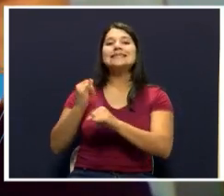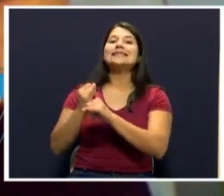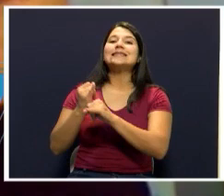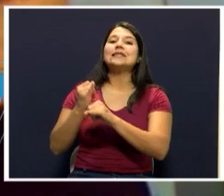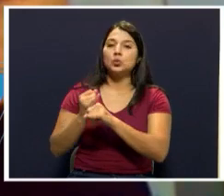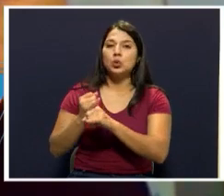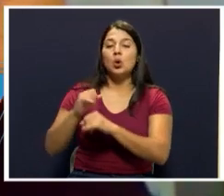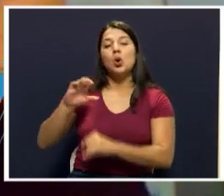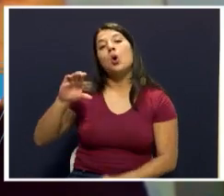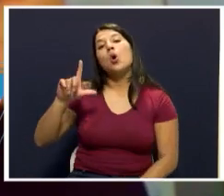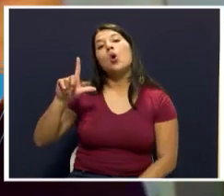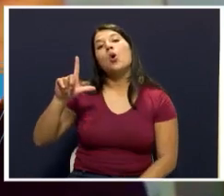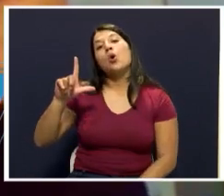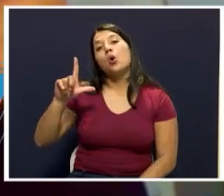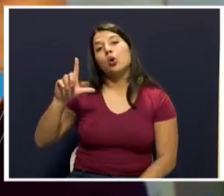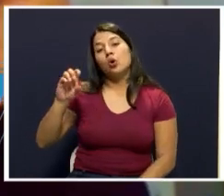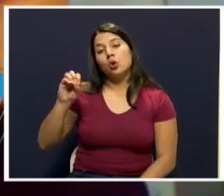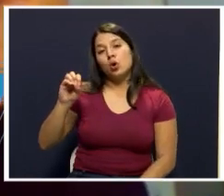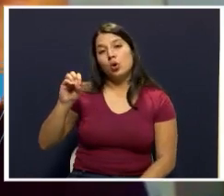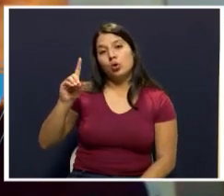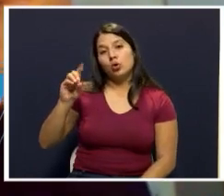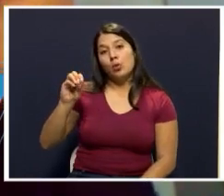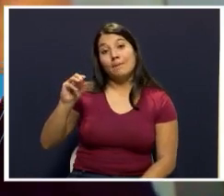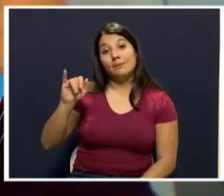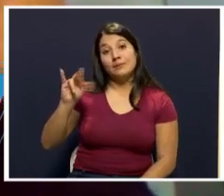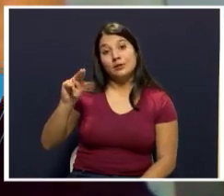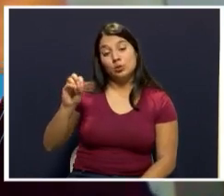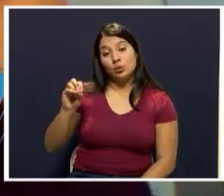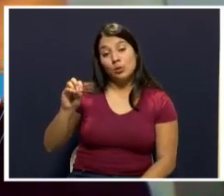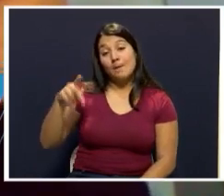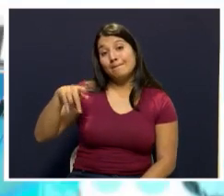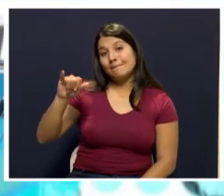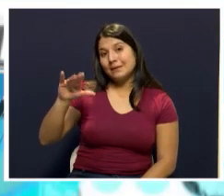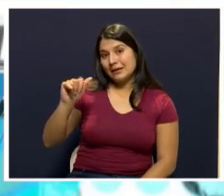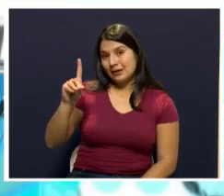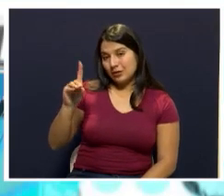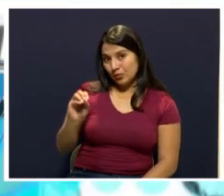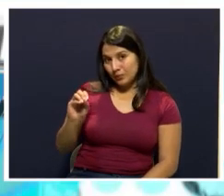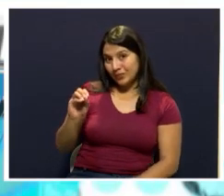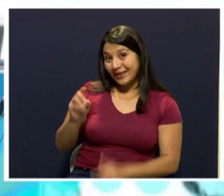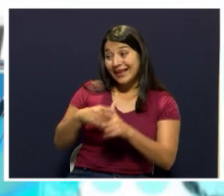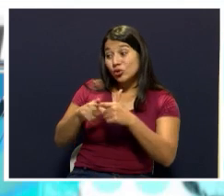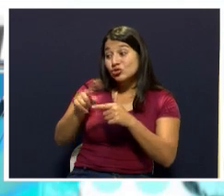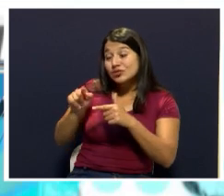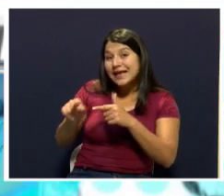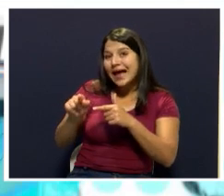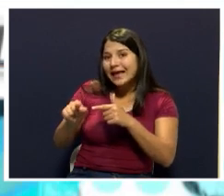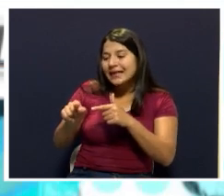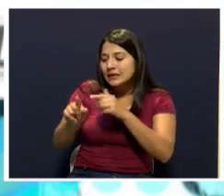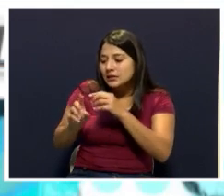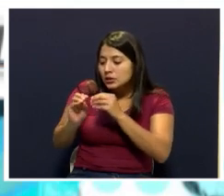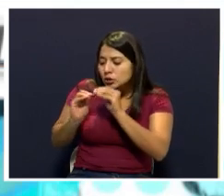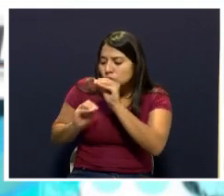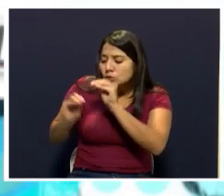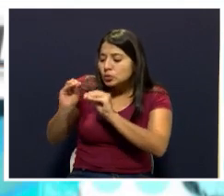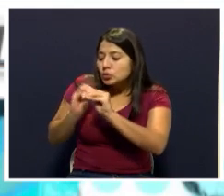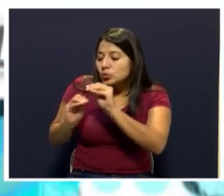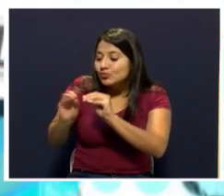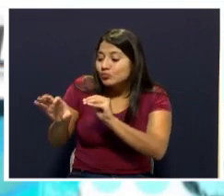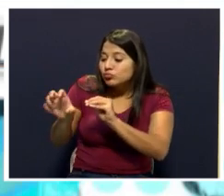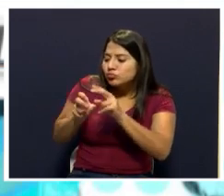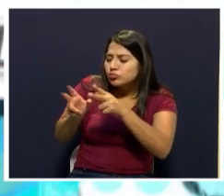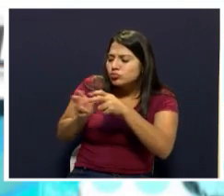del plasma, se purificarían los anticuerpos de esa persona, de manera que eso se convertiría